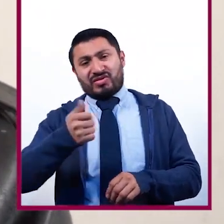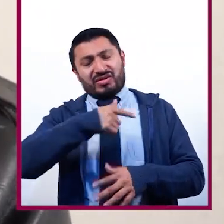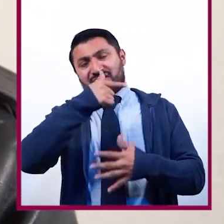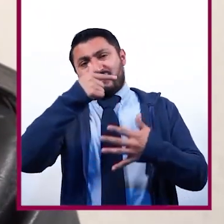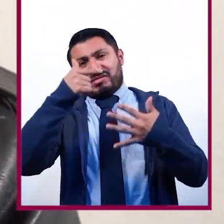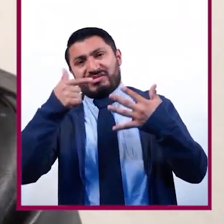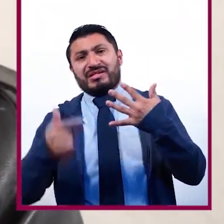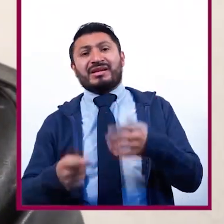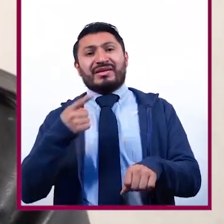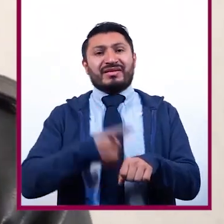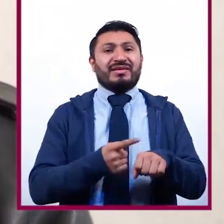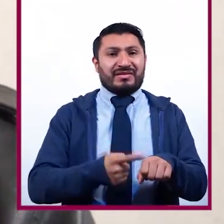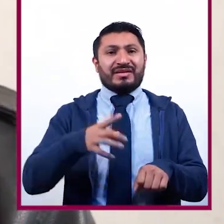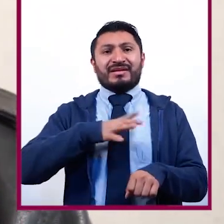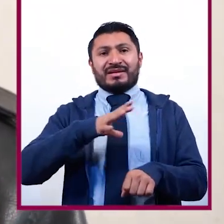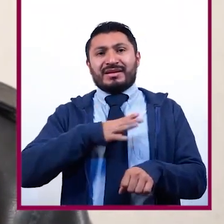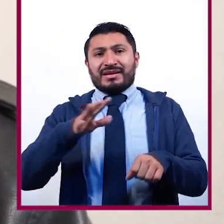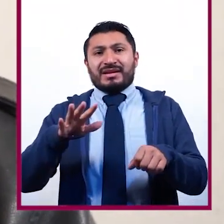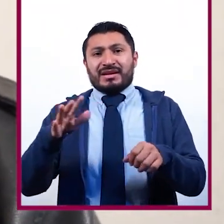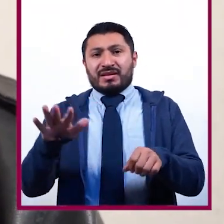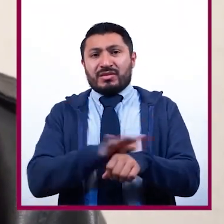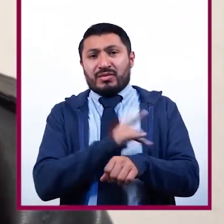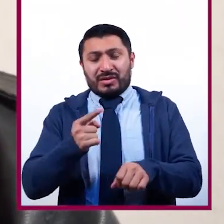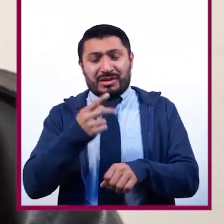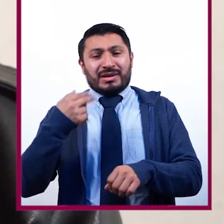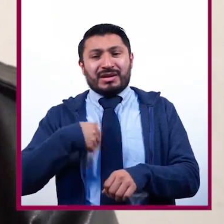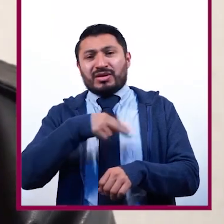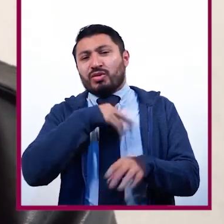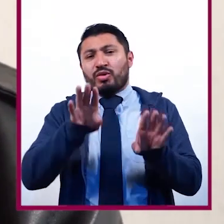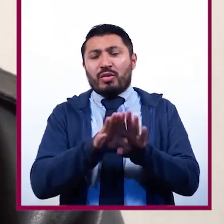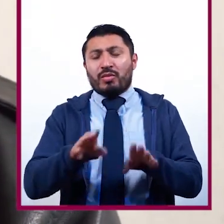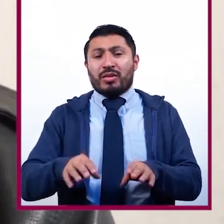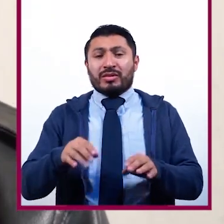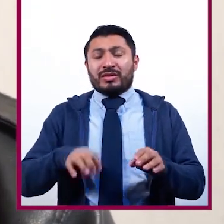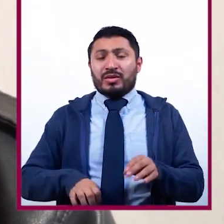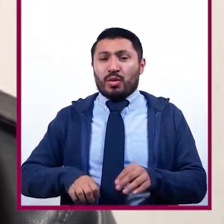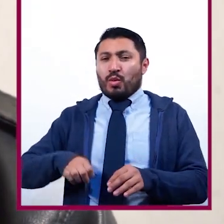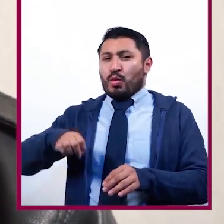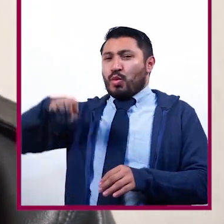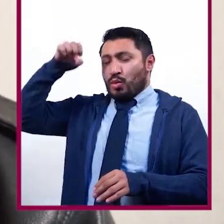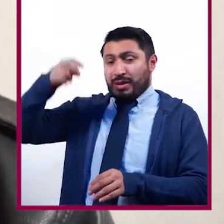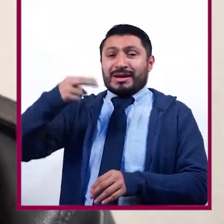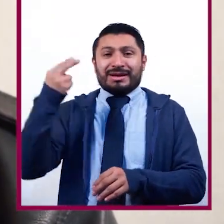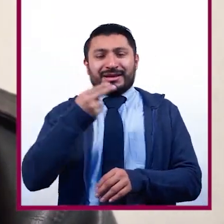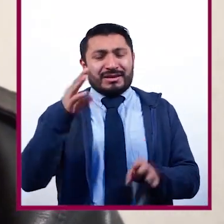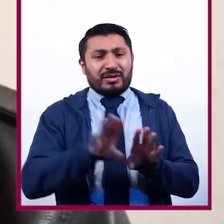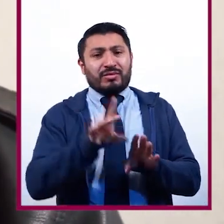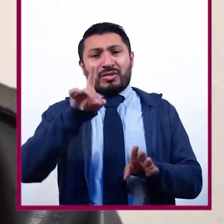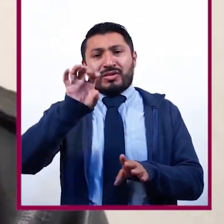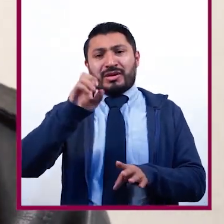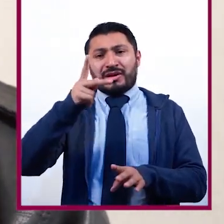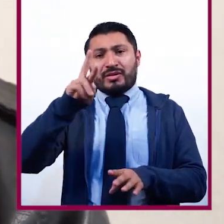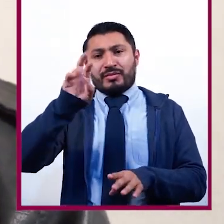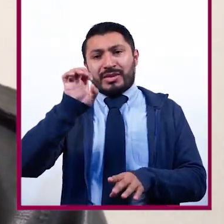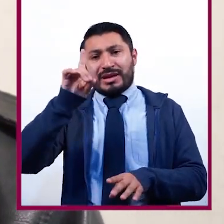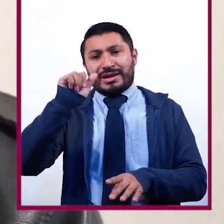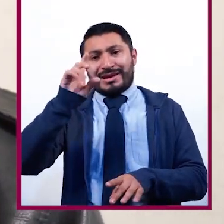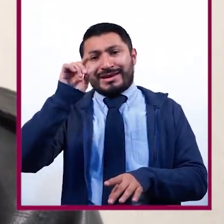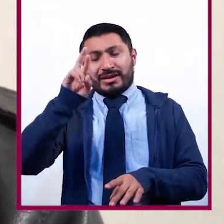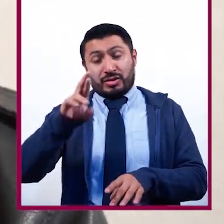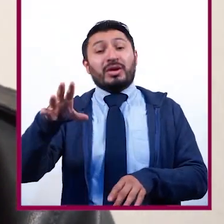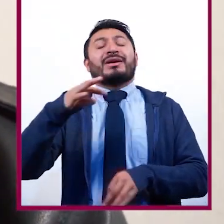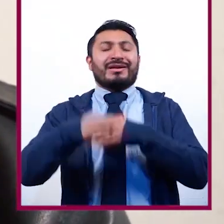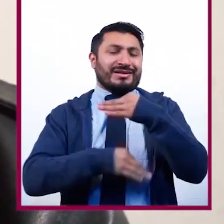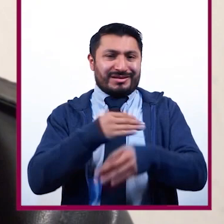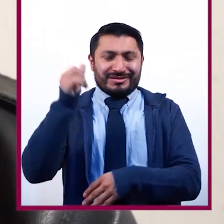degenerativas existen pues por el hecho del envejecimiento y porque necesitamos un depredador o porque todo ser vivo tiene un